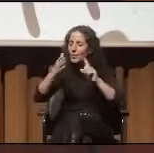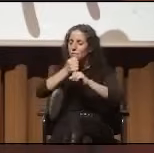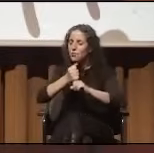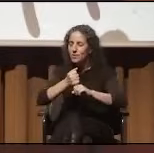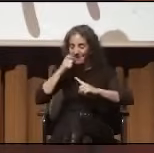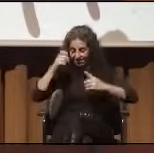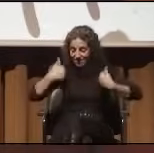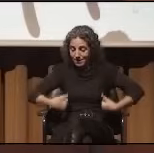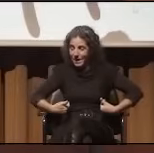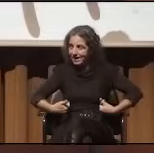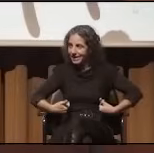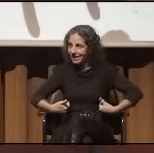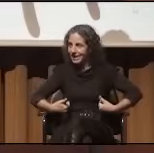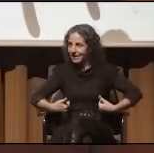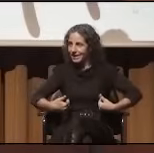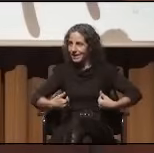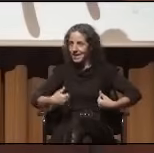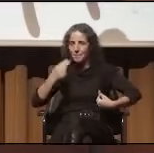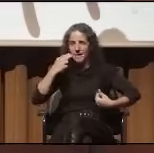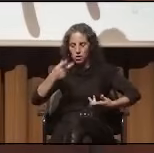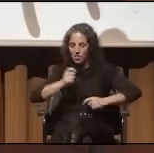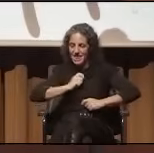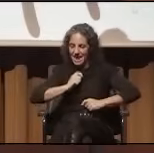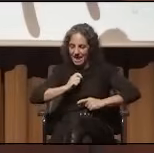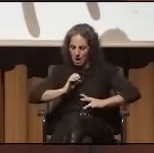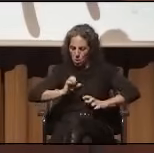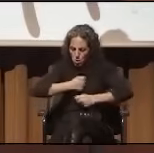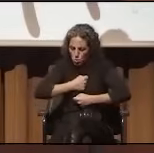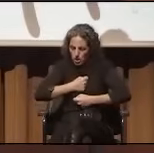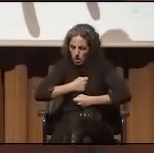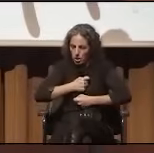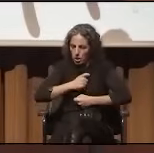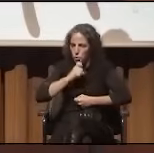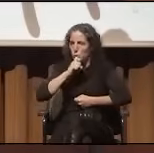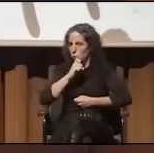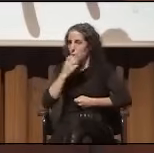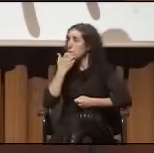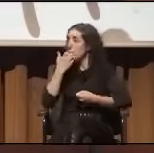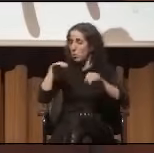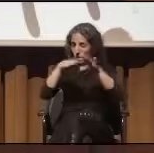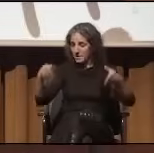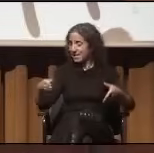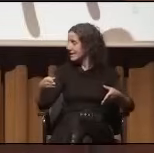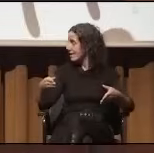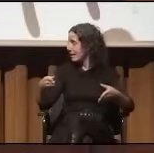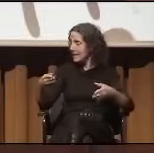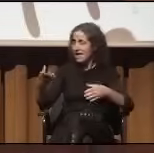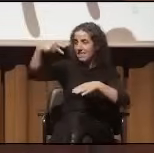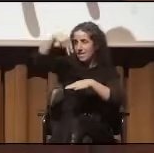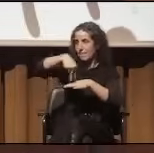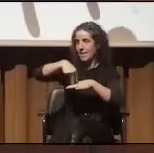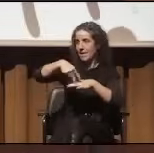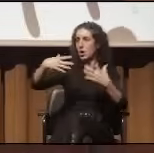miedo te contrae y te duele. Por ejemplo, en una mesa, de